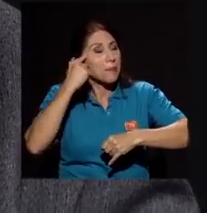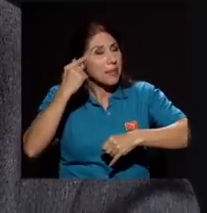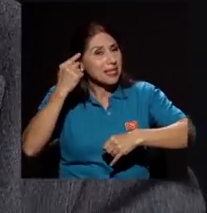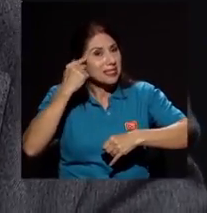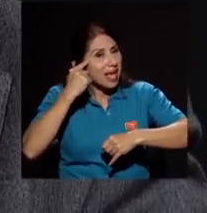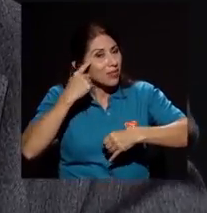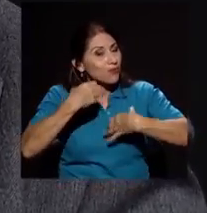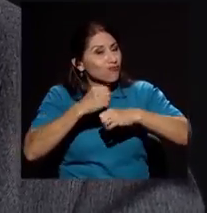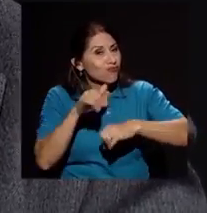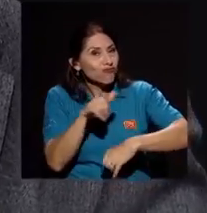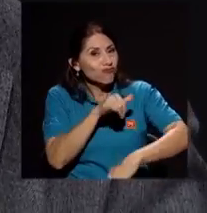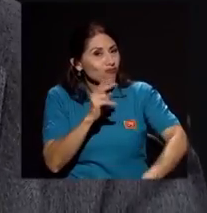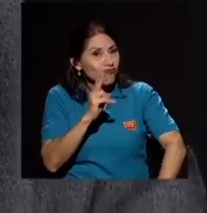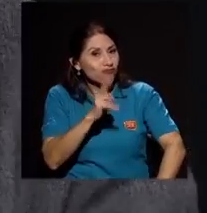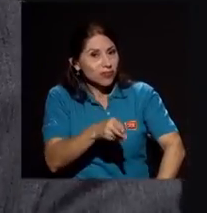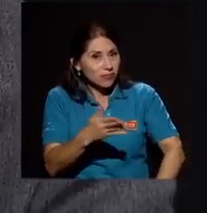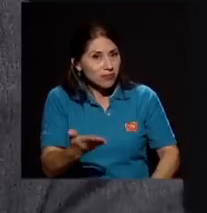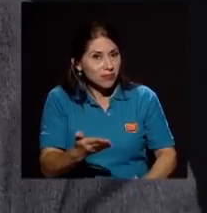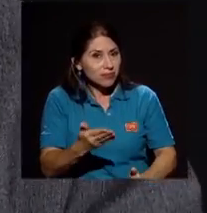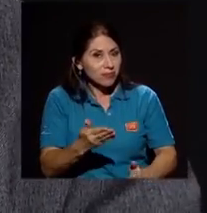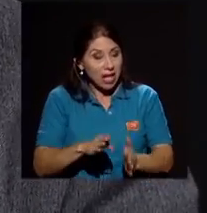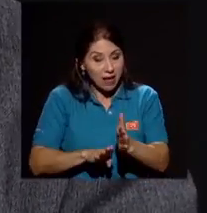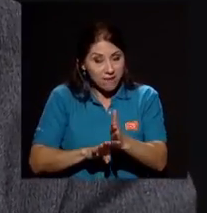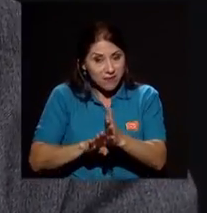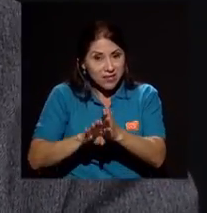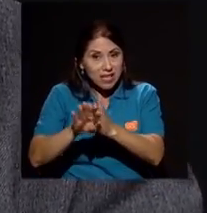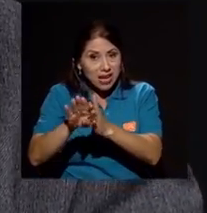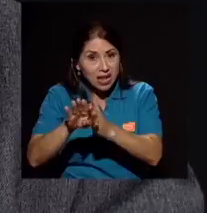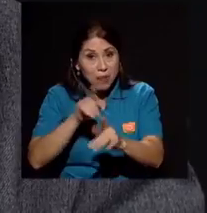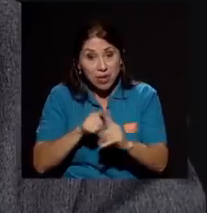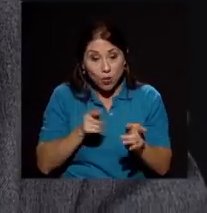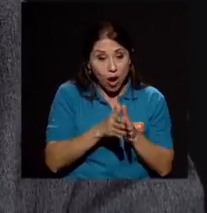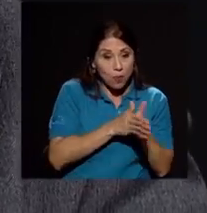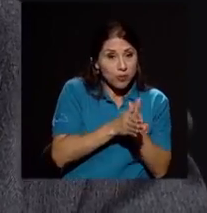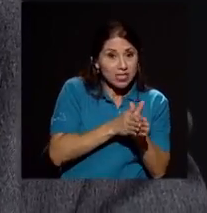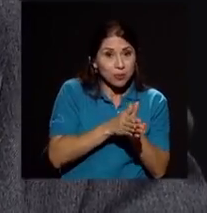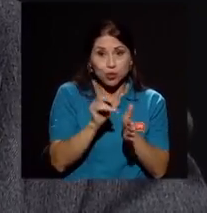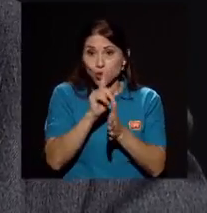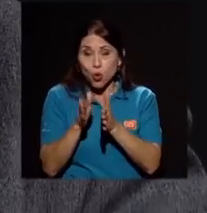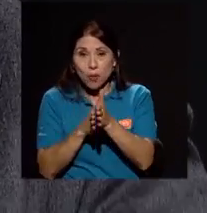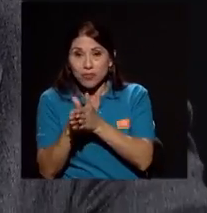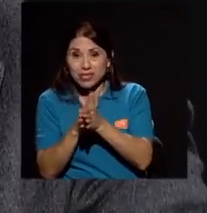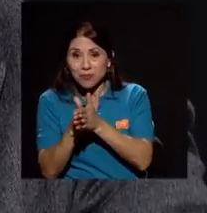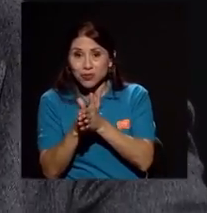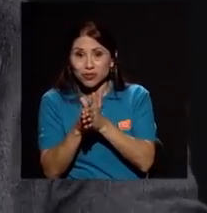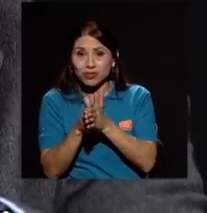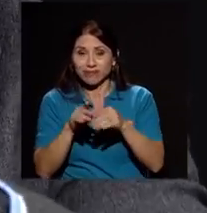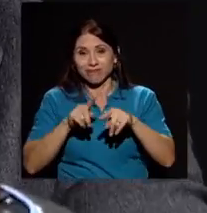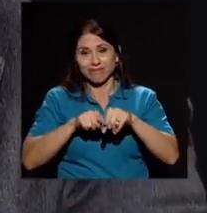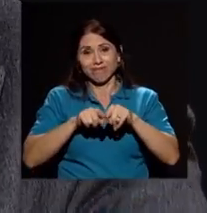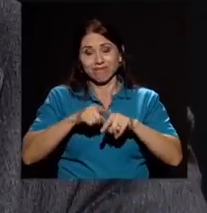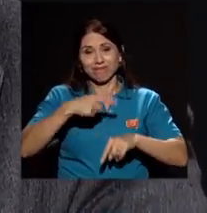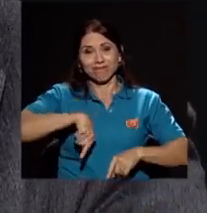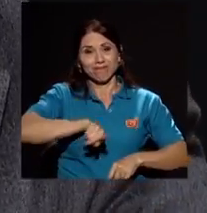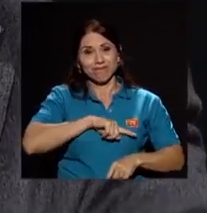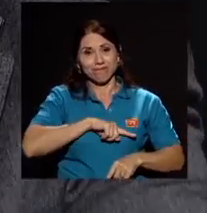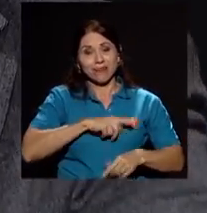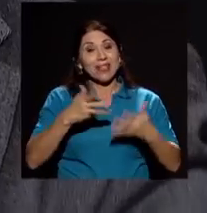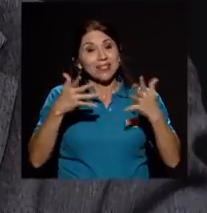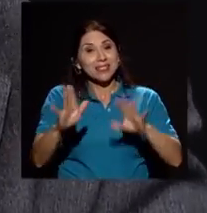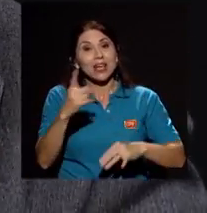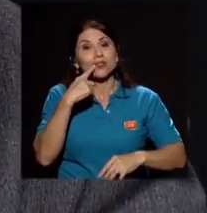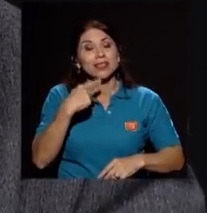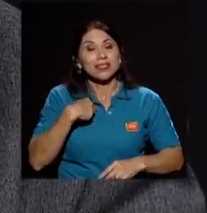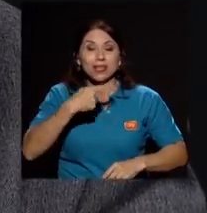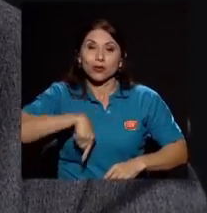una vez más que lo aprovechemos o no va a depender de nosotros ya nos están diciendo que estamos en el nivel de desarrollo donde podemos